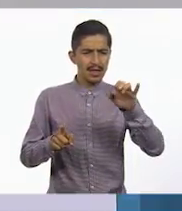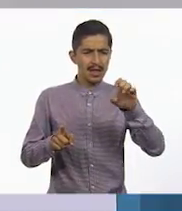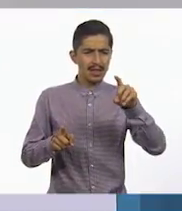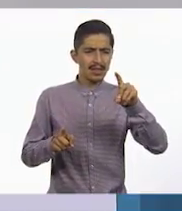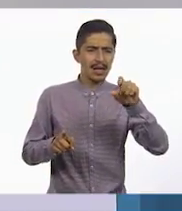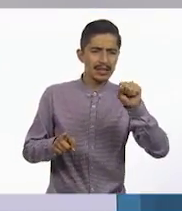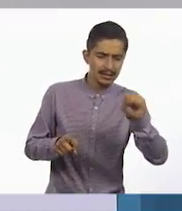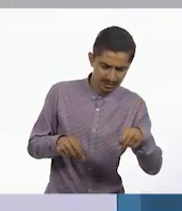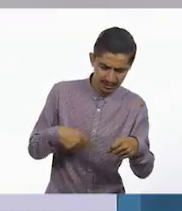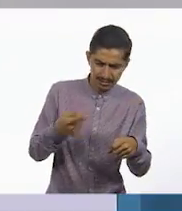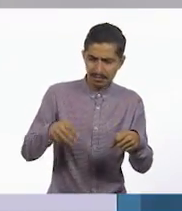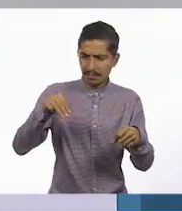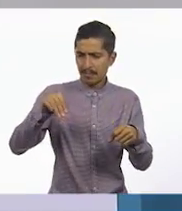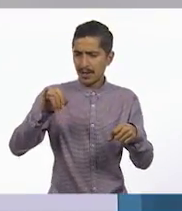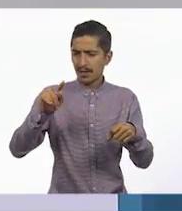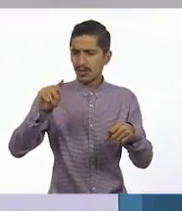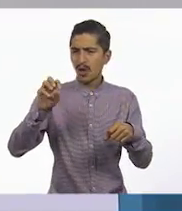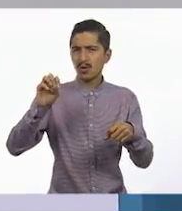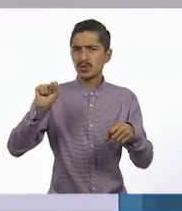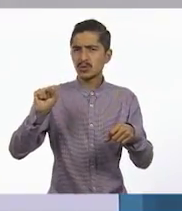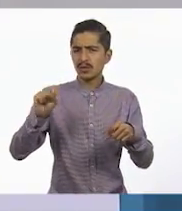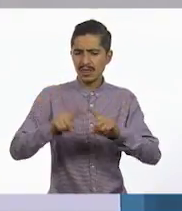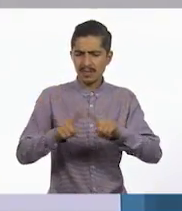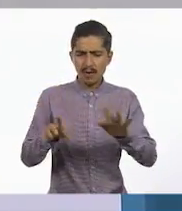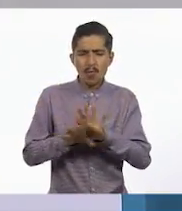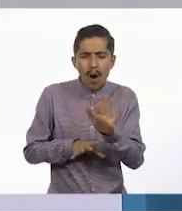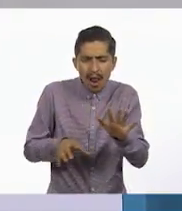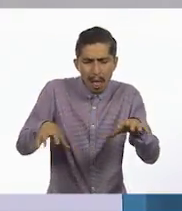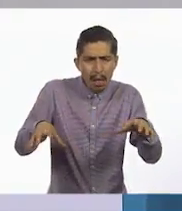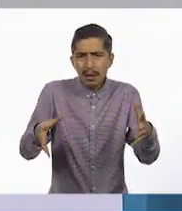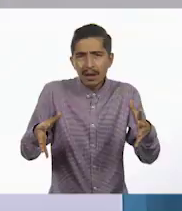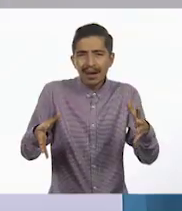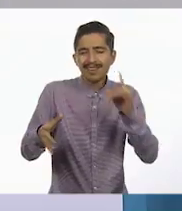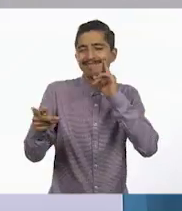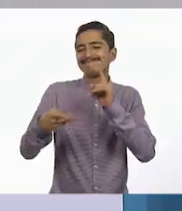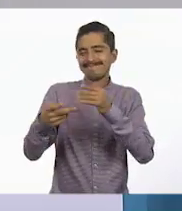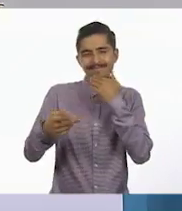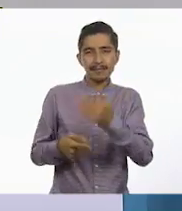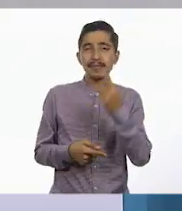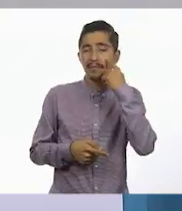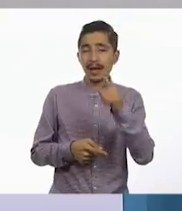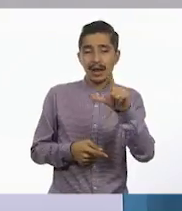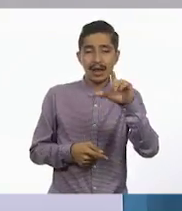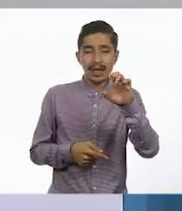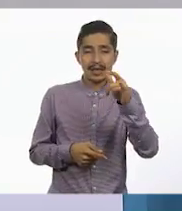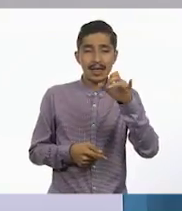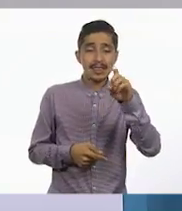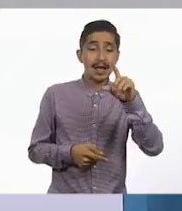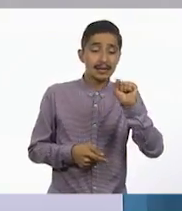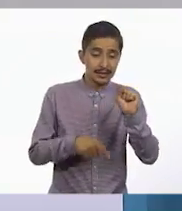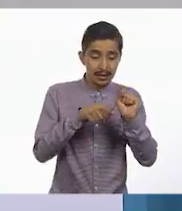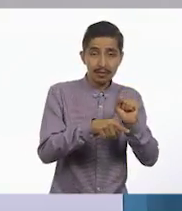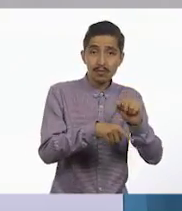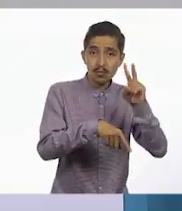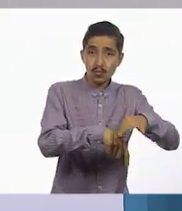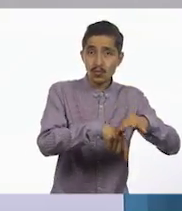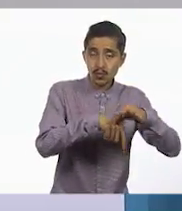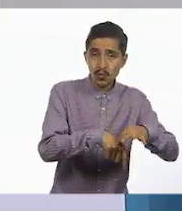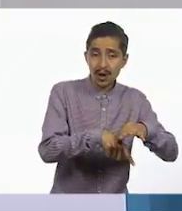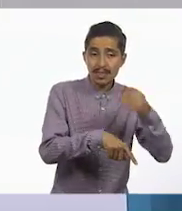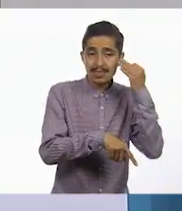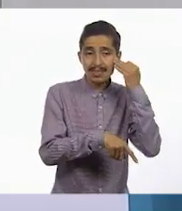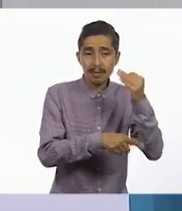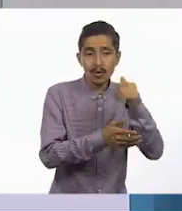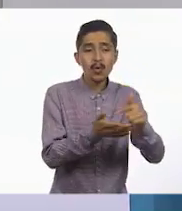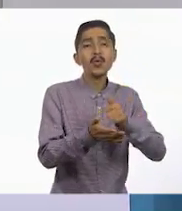Esa es una muy buena pregunta. Las leyendas están basadas en hechos o personajes reales en un tiempo